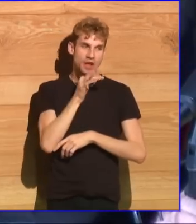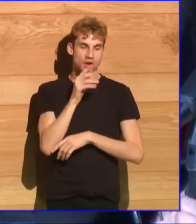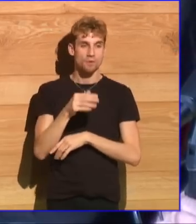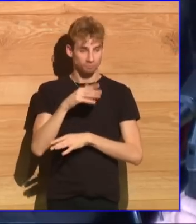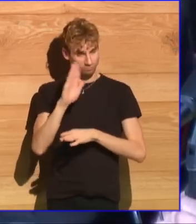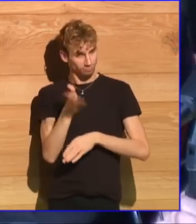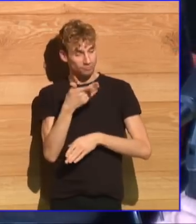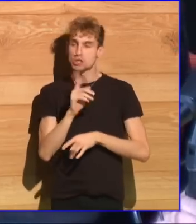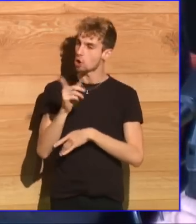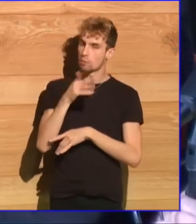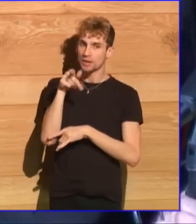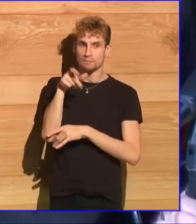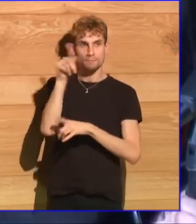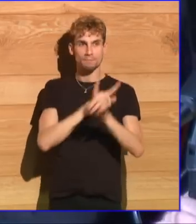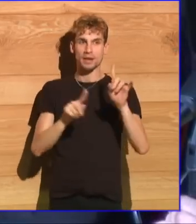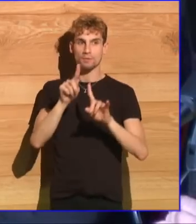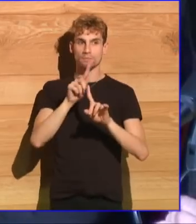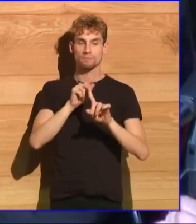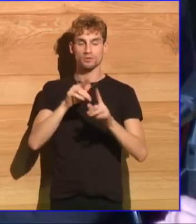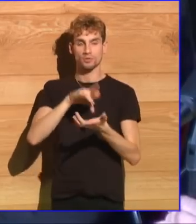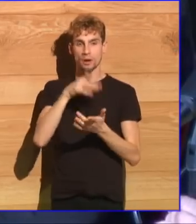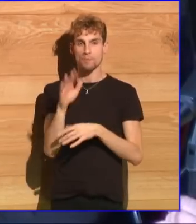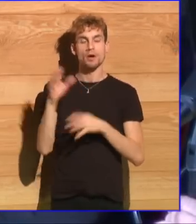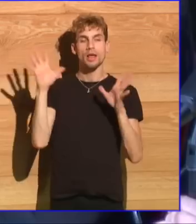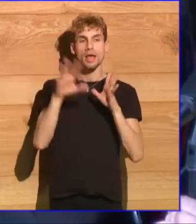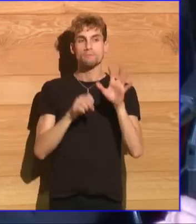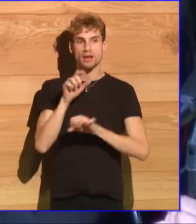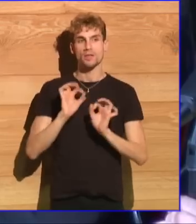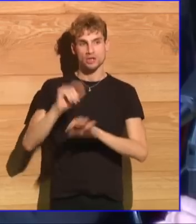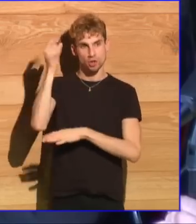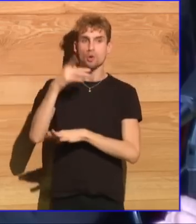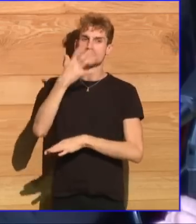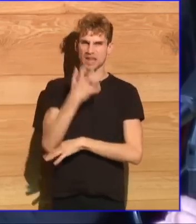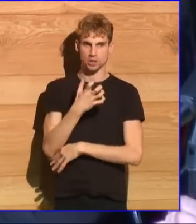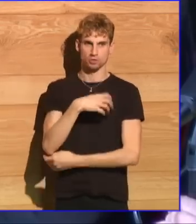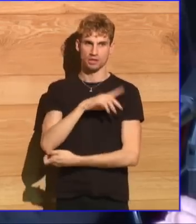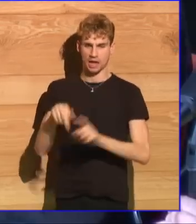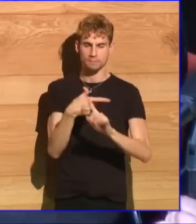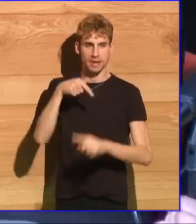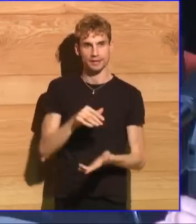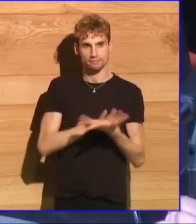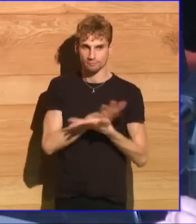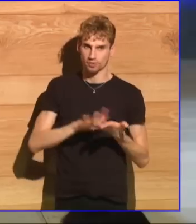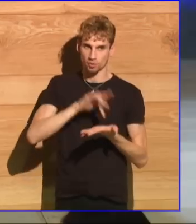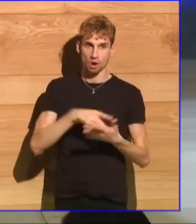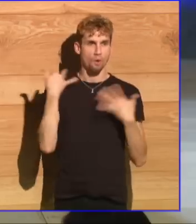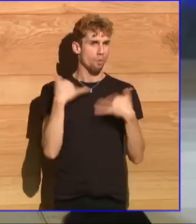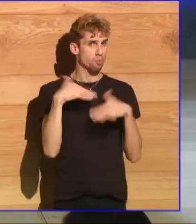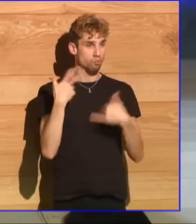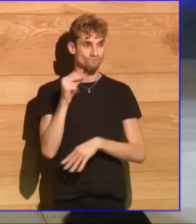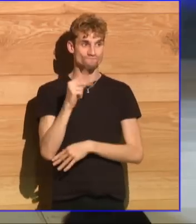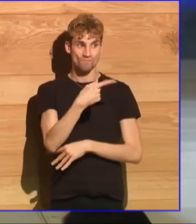película tiene un problema, El Imperio del Sol. Muy serio, y eso es de lo que tenemos que hablar aquí hoy. ¡Ostras! ¿Ha traído algo? Ha